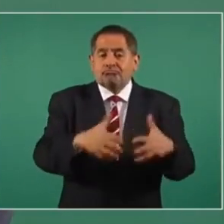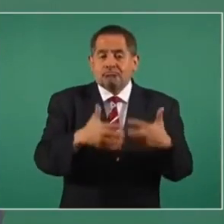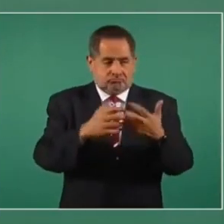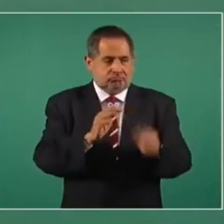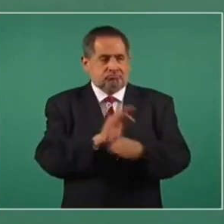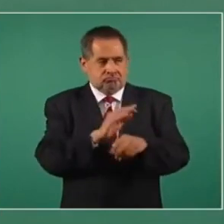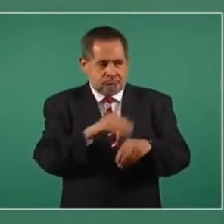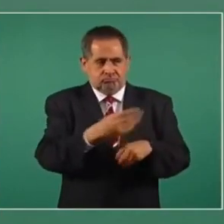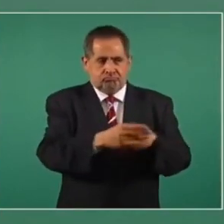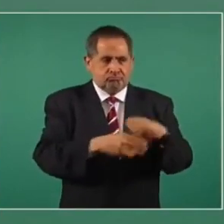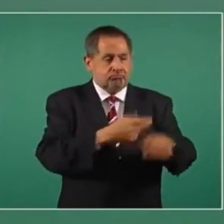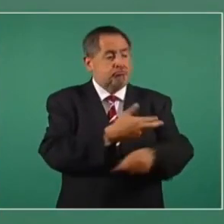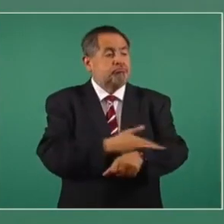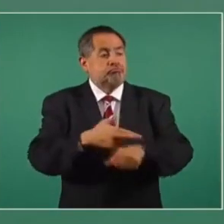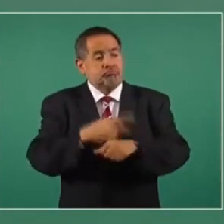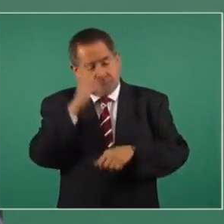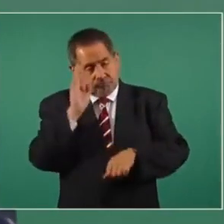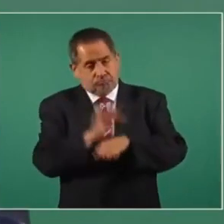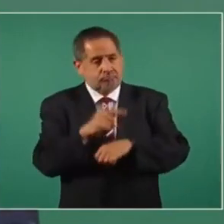Entonces,